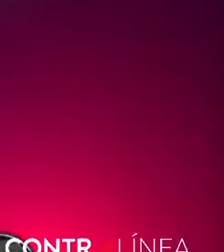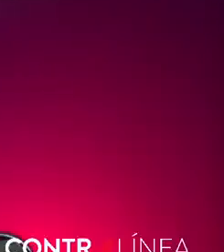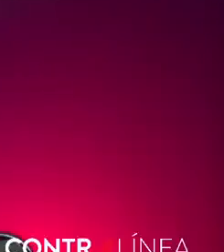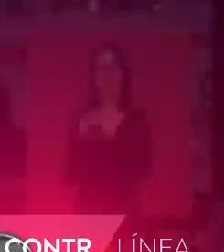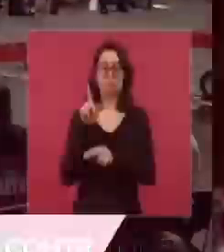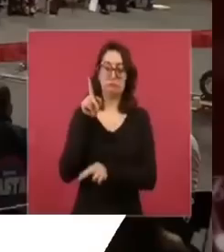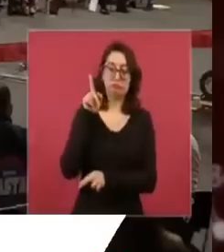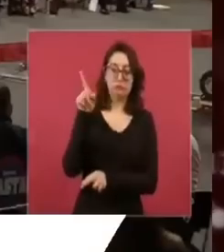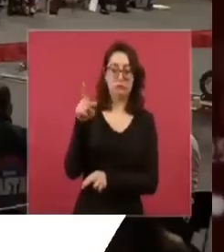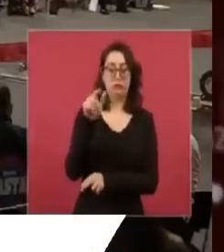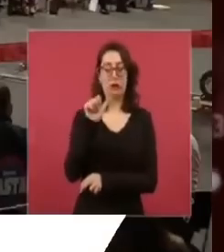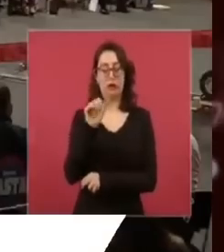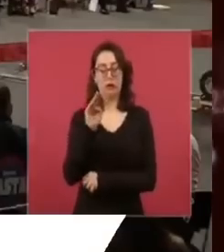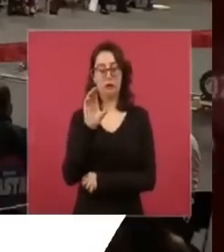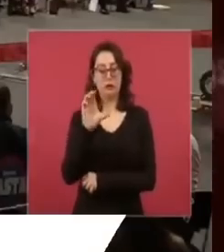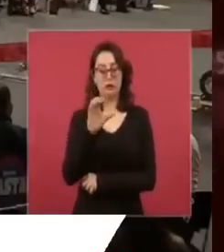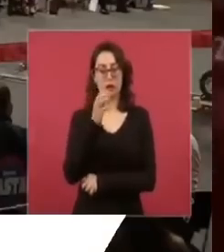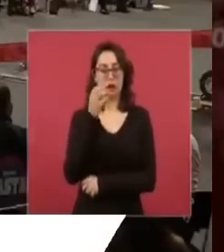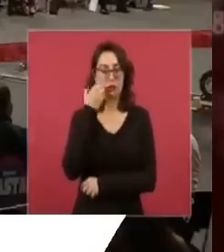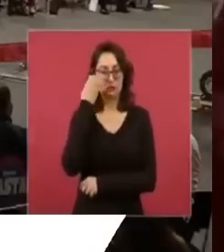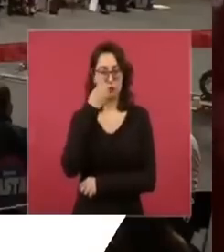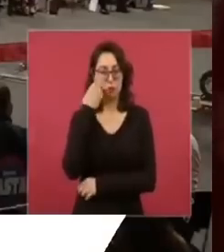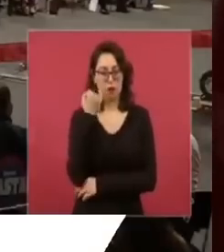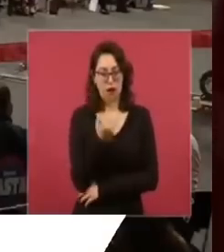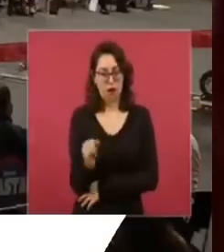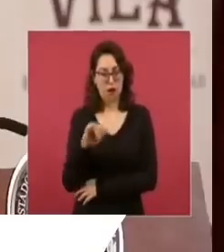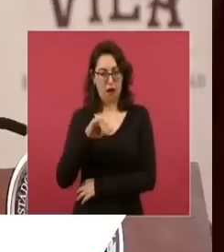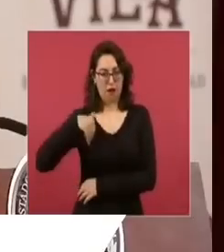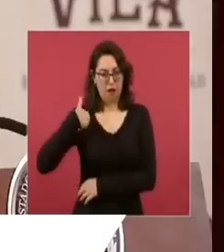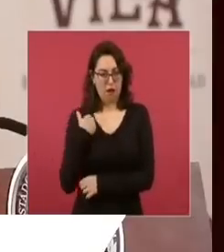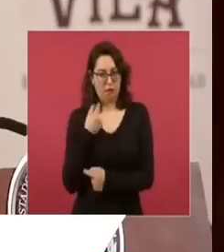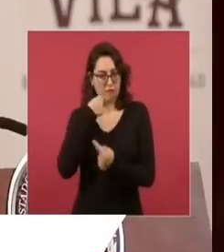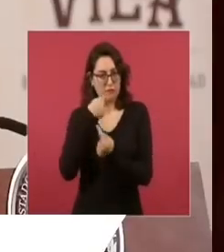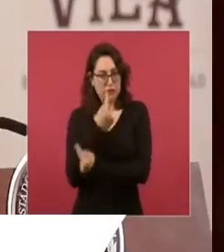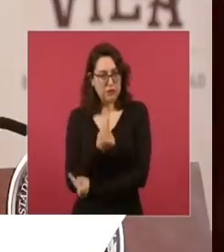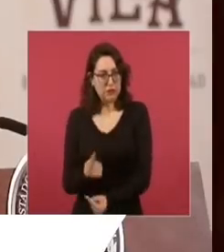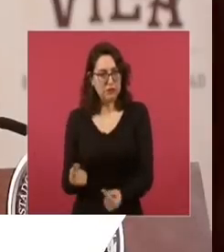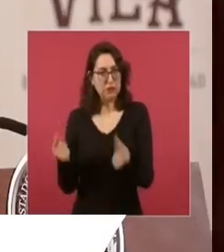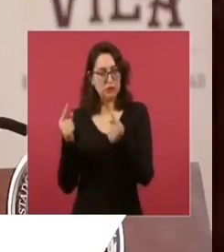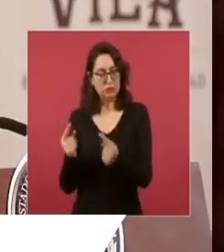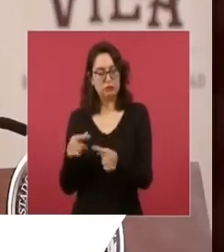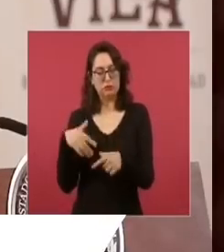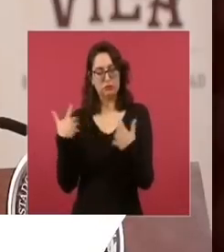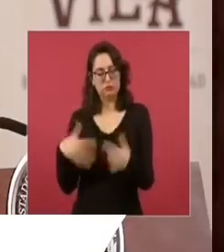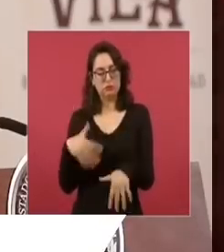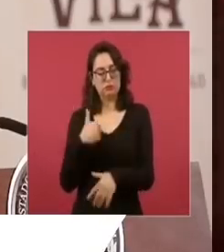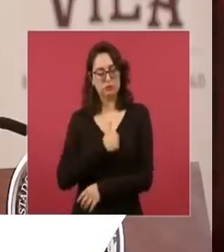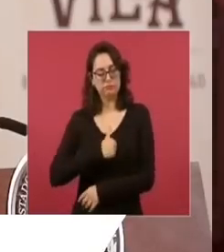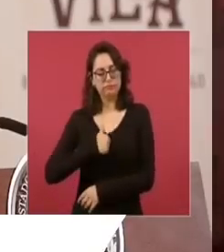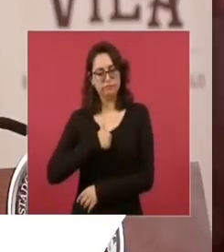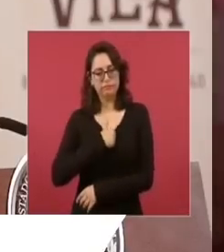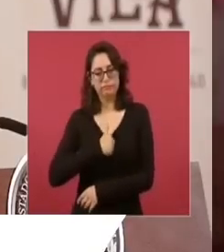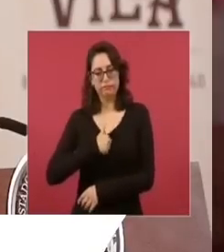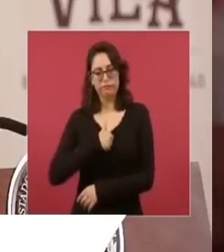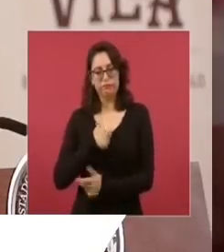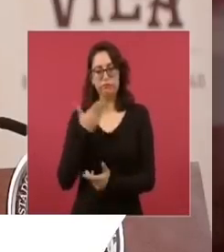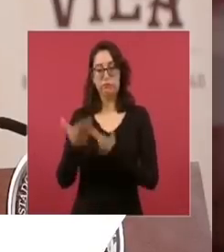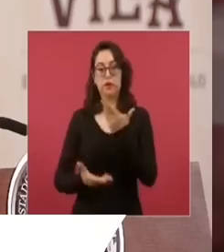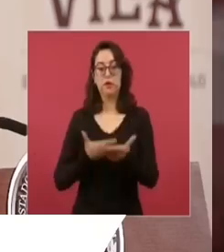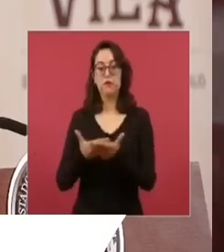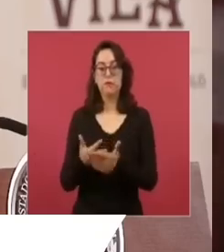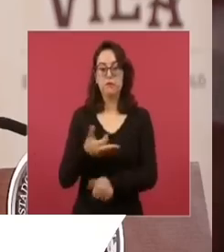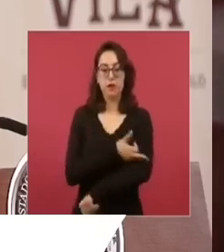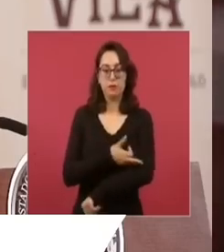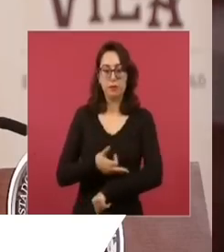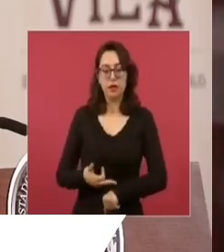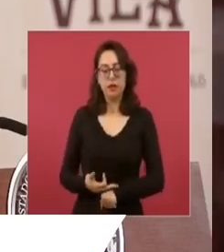en la guardería ABC estuvo ahí el subsecretario de Derechos Humanos Alejandro Encinas para informar acerca